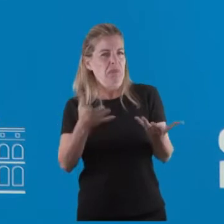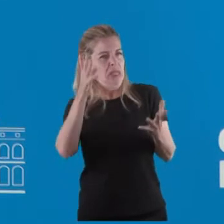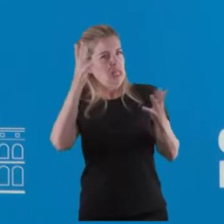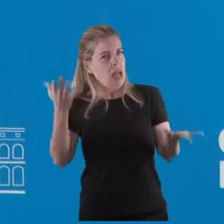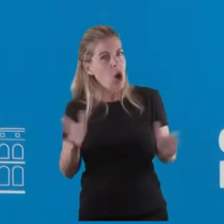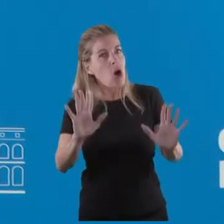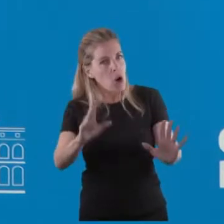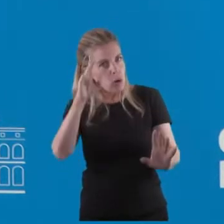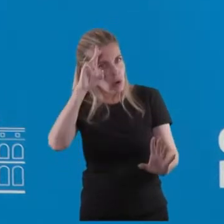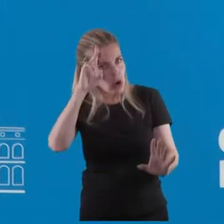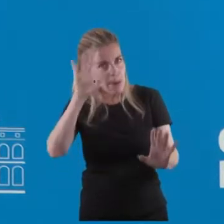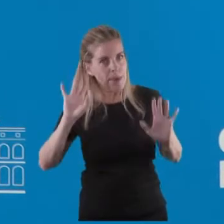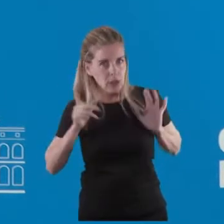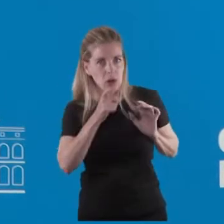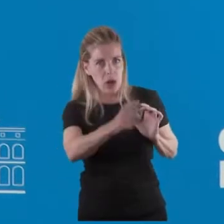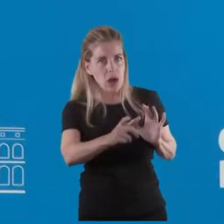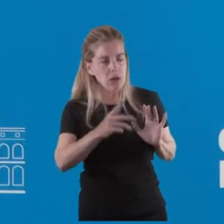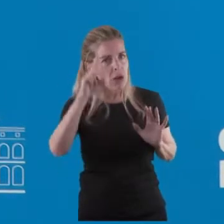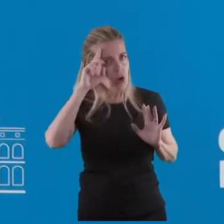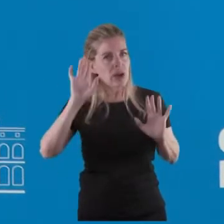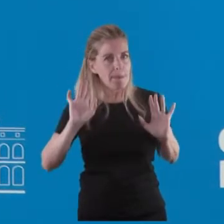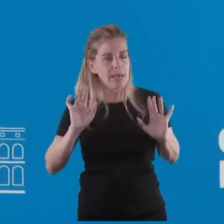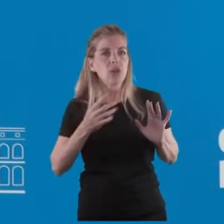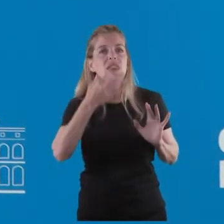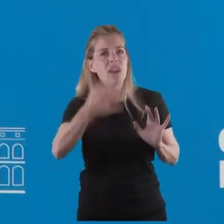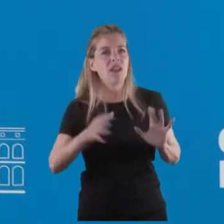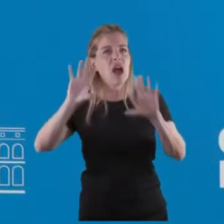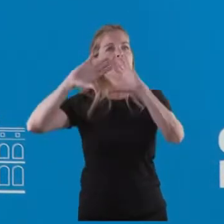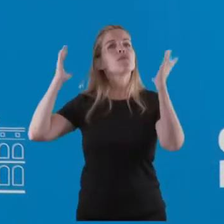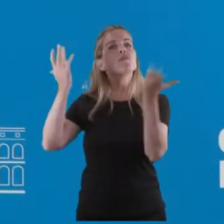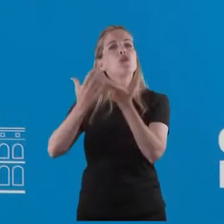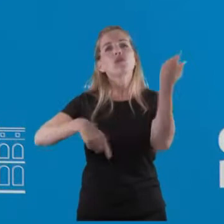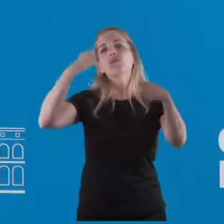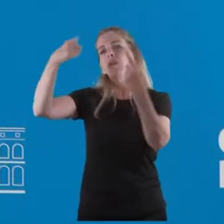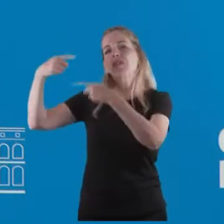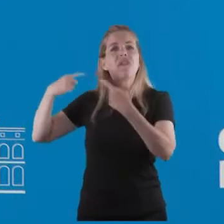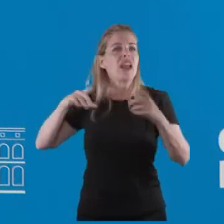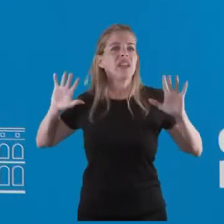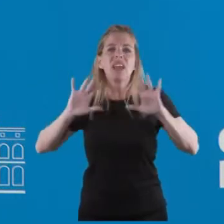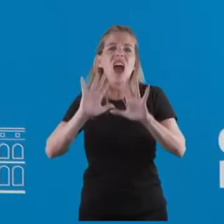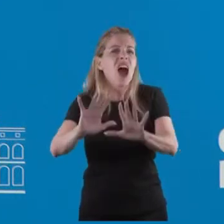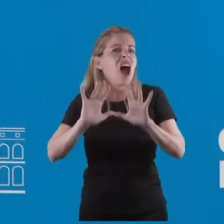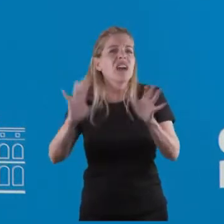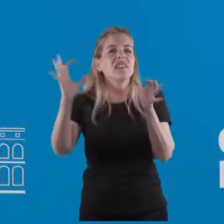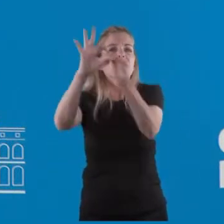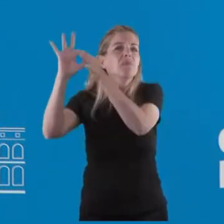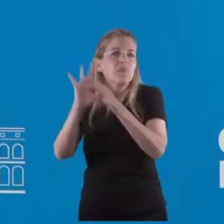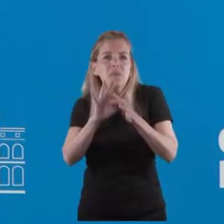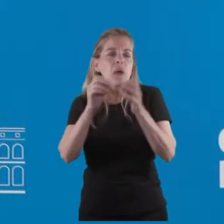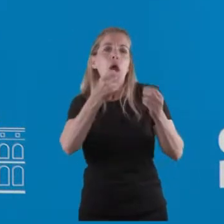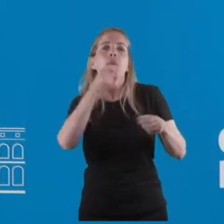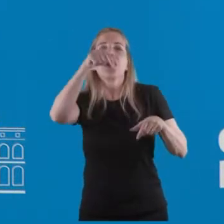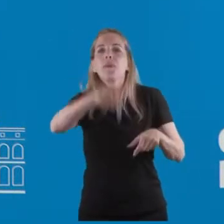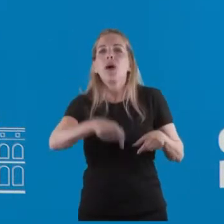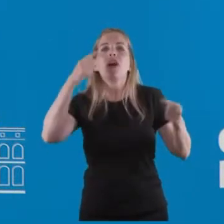muchísimo respeto pero la verdad es que el mundo es un mundo multilateral no existe digo la ruta de la seda por